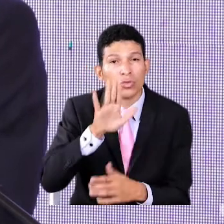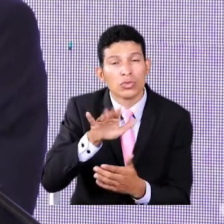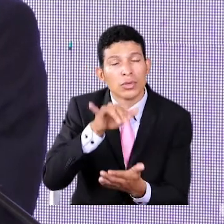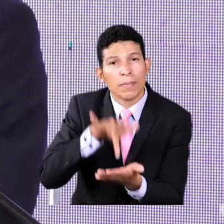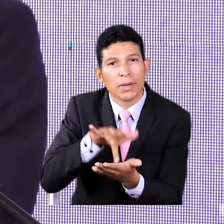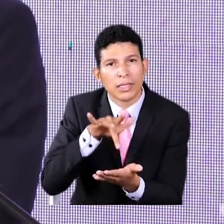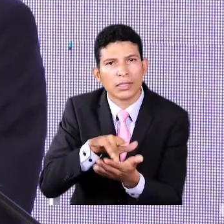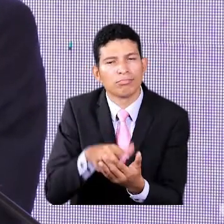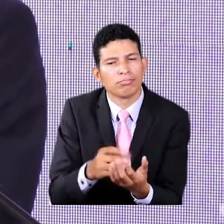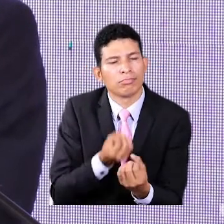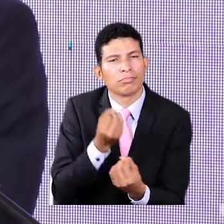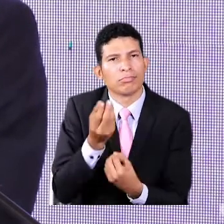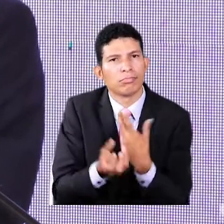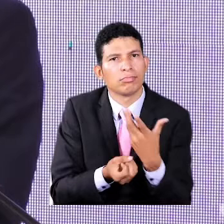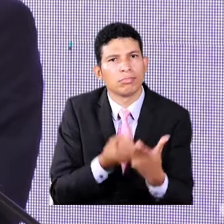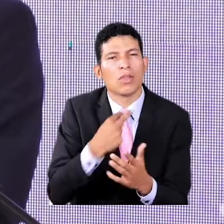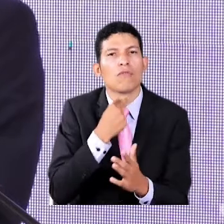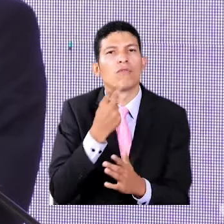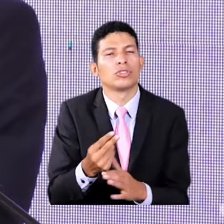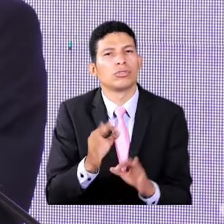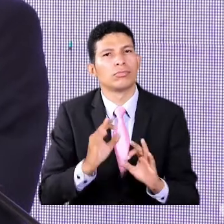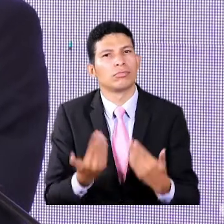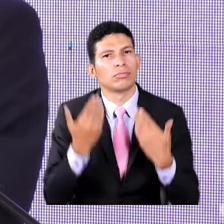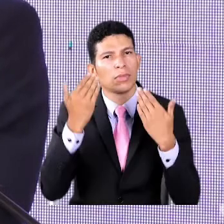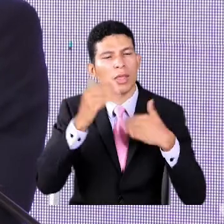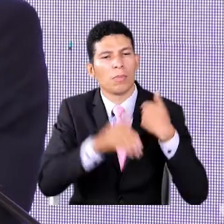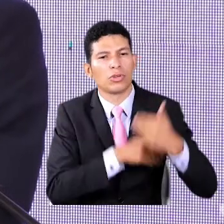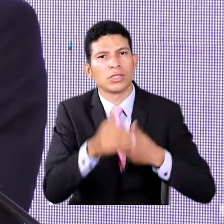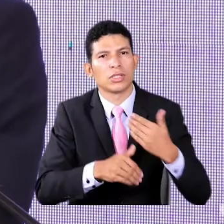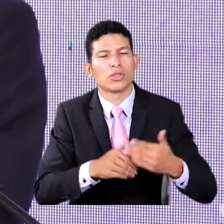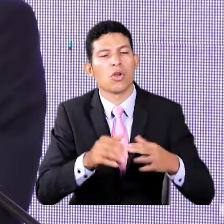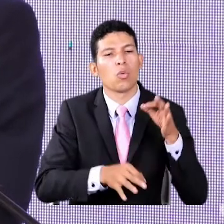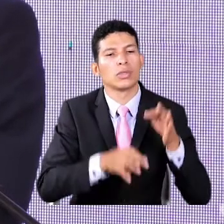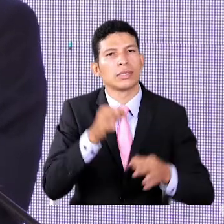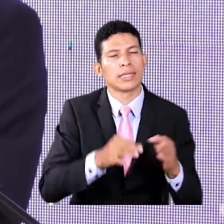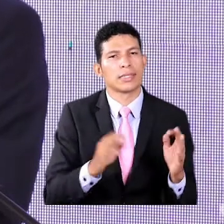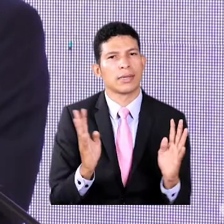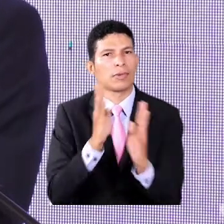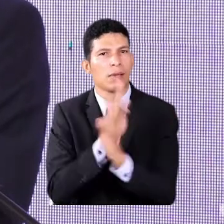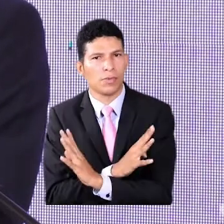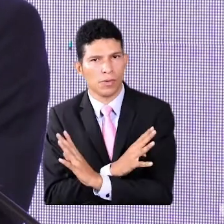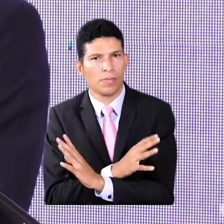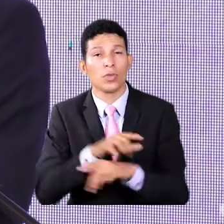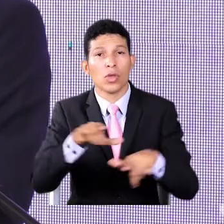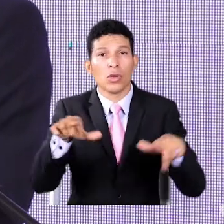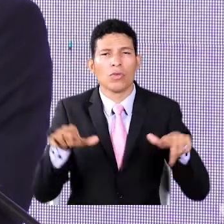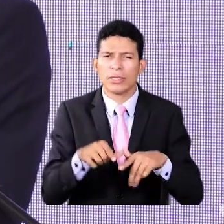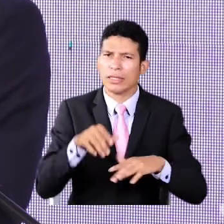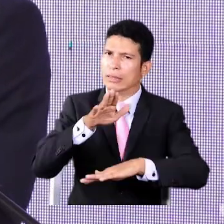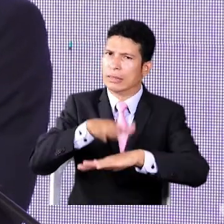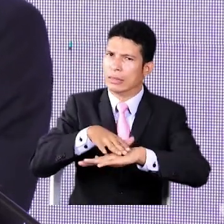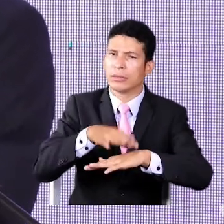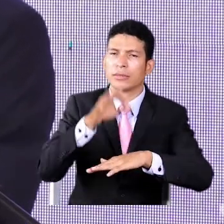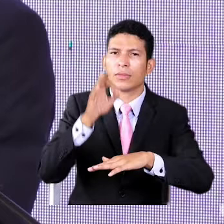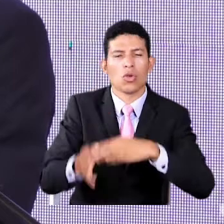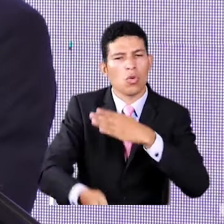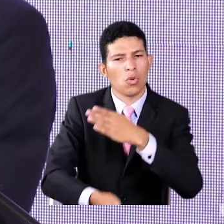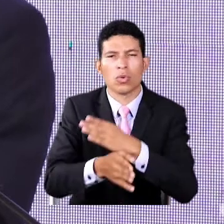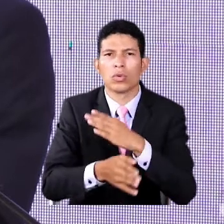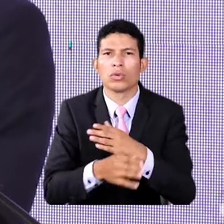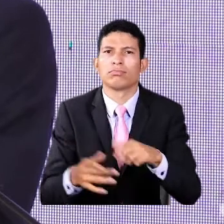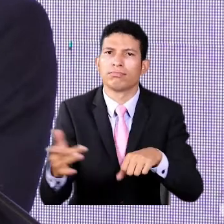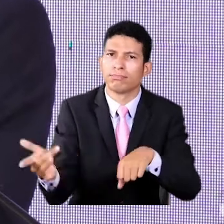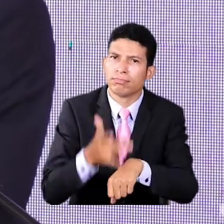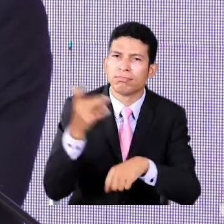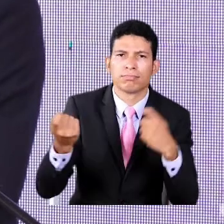contribuciones constituyen una voz primordial en el proceso de justicia transicional la oficina exhorta a continuar promoviendo